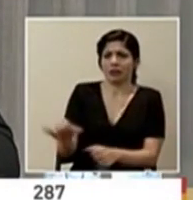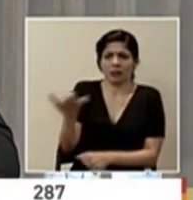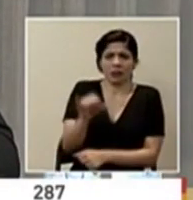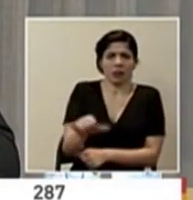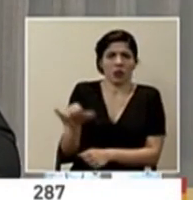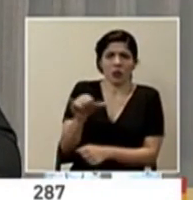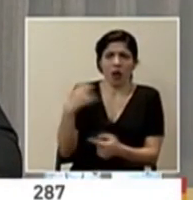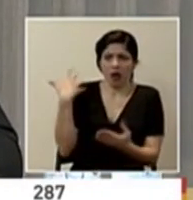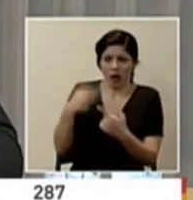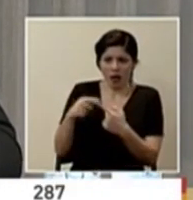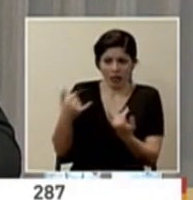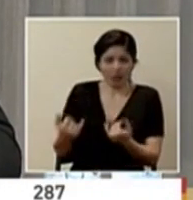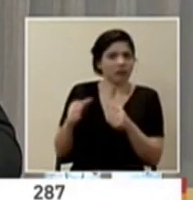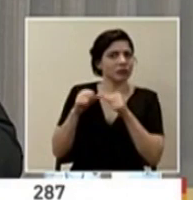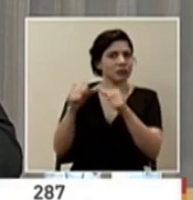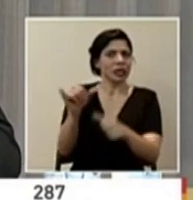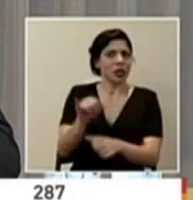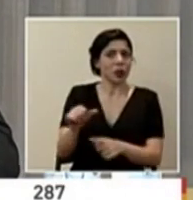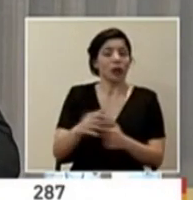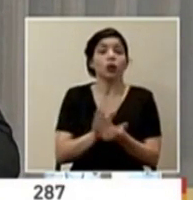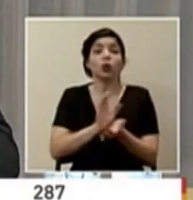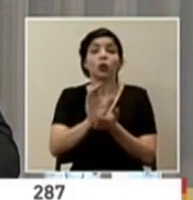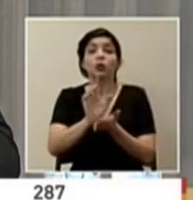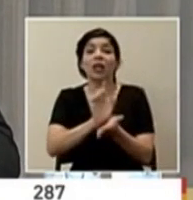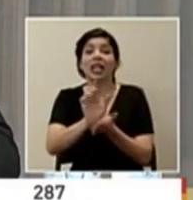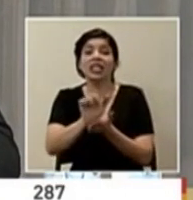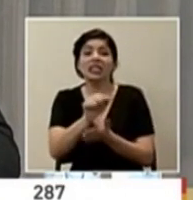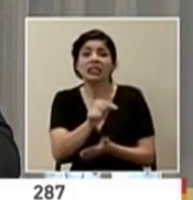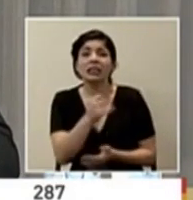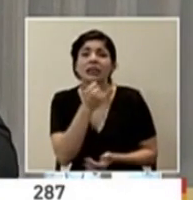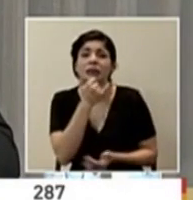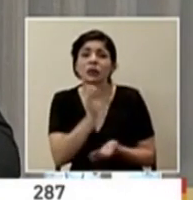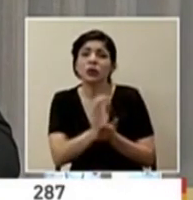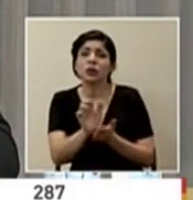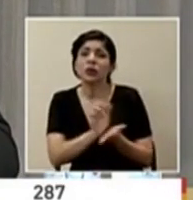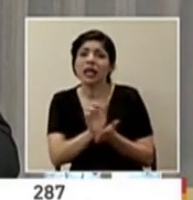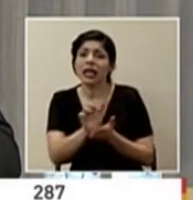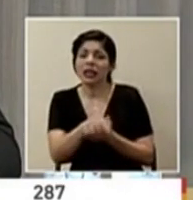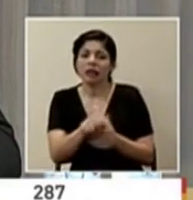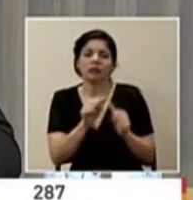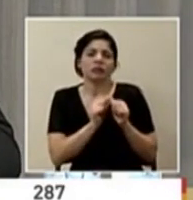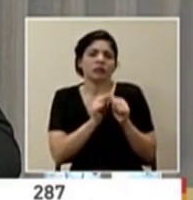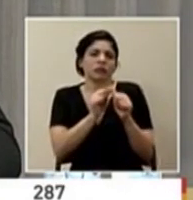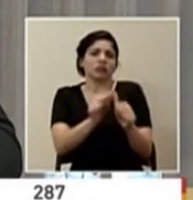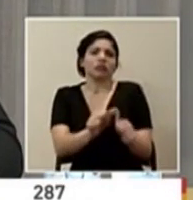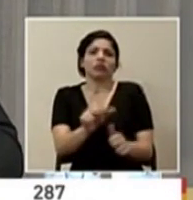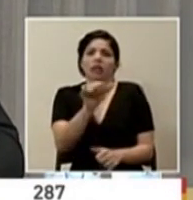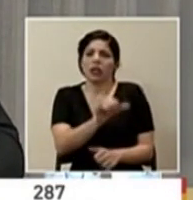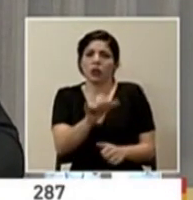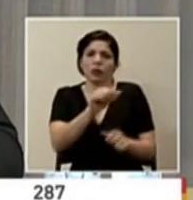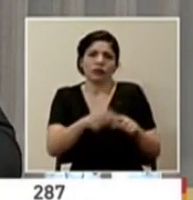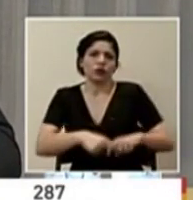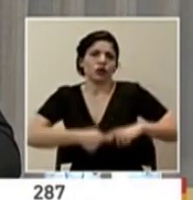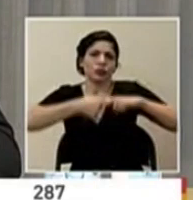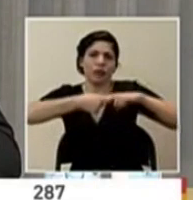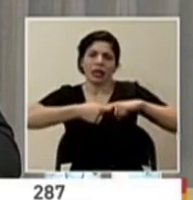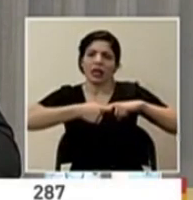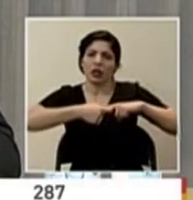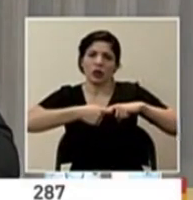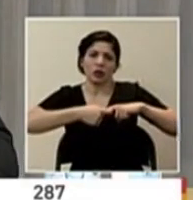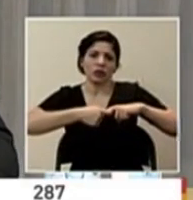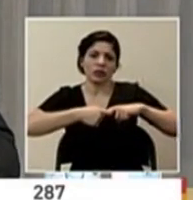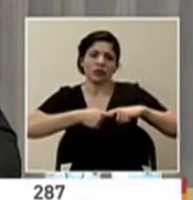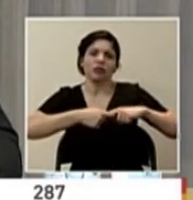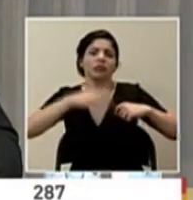están hasta ahora. ¿El curso lectivo? ¿Qué pasa con el curso lectivo? Sigue suspendido y eso se